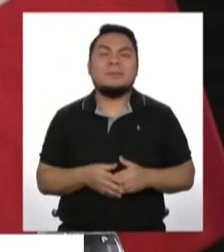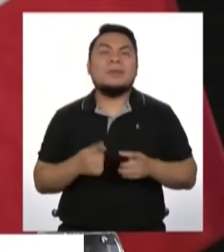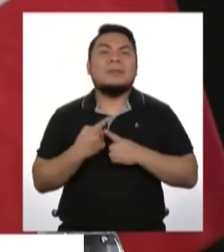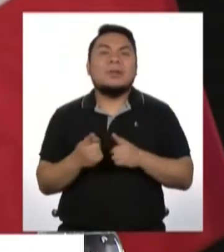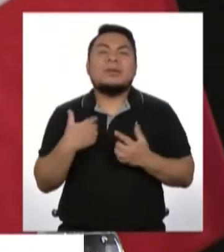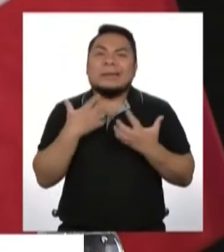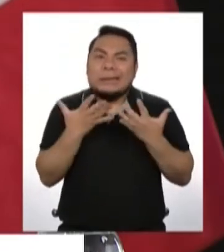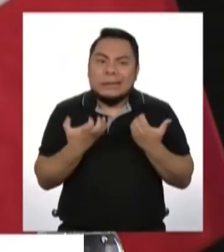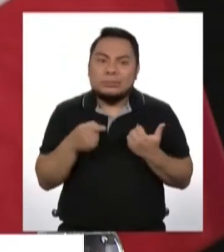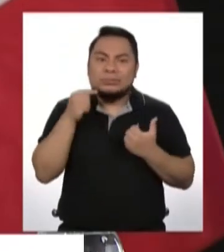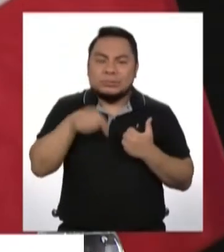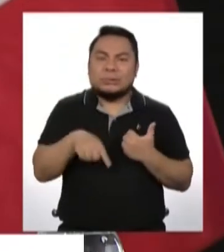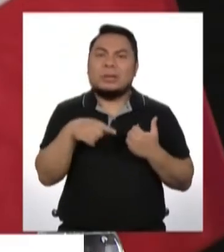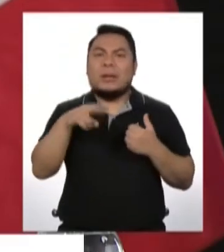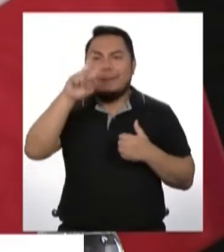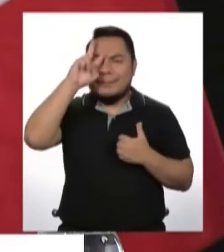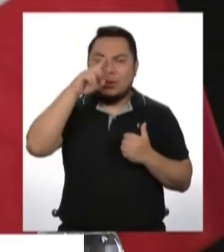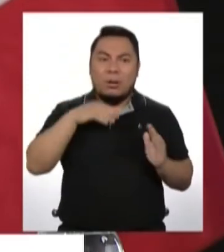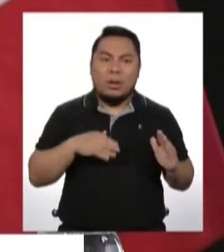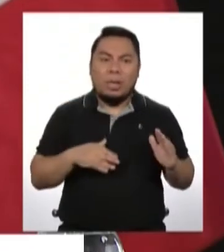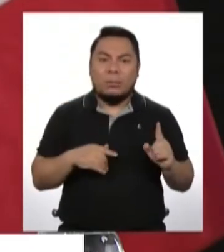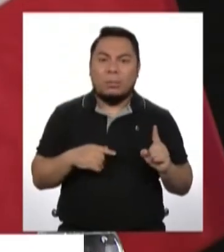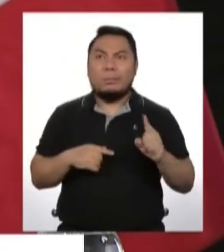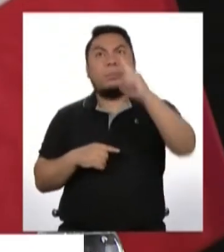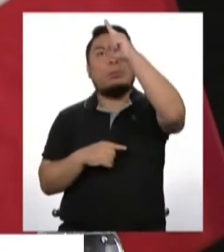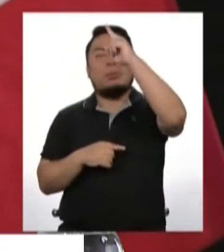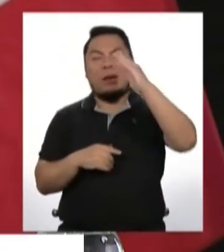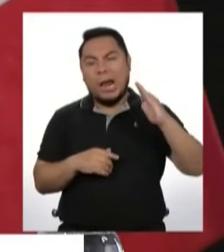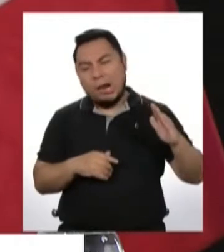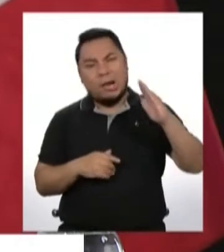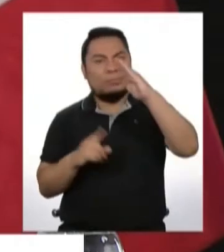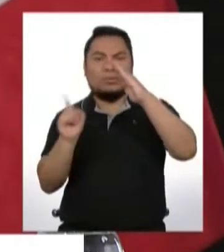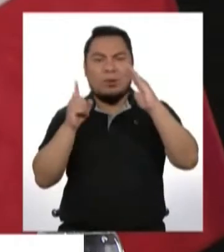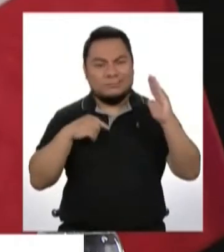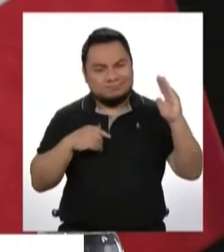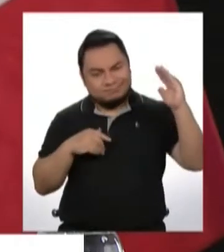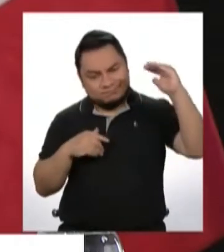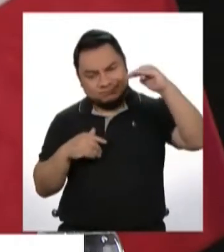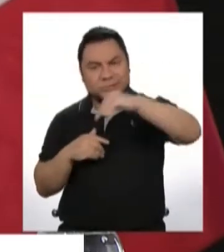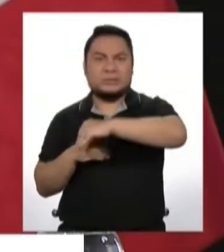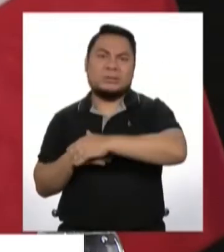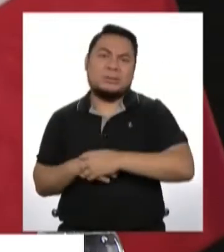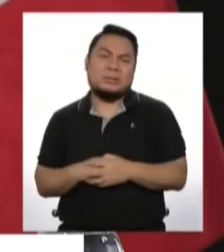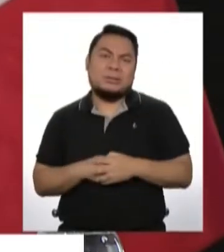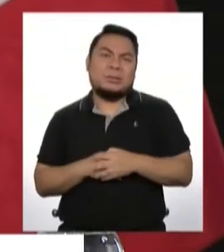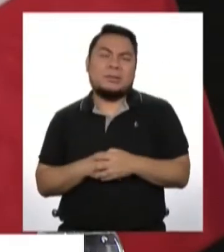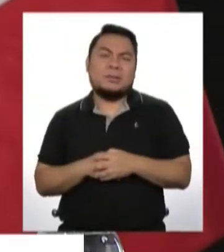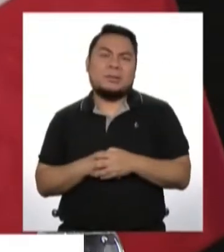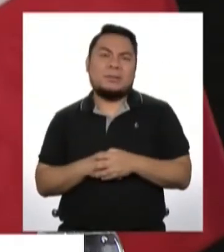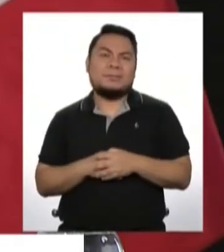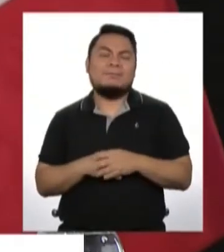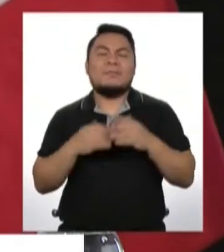mantenerlo dentro de esas proyecciones que habíamos establecido. Es por ello que